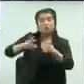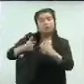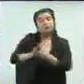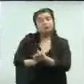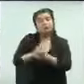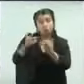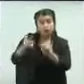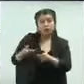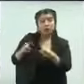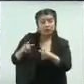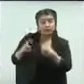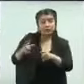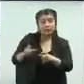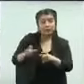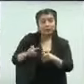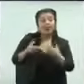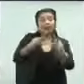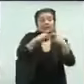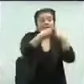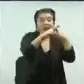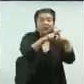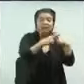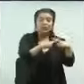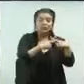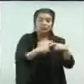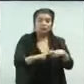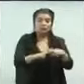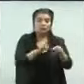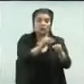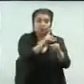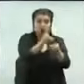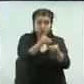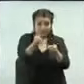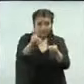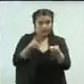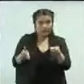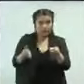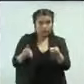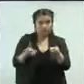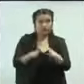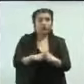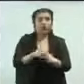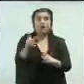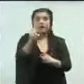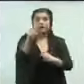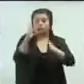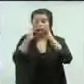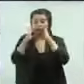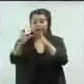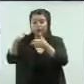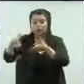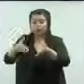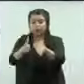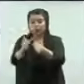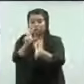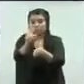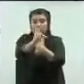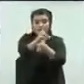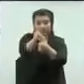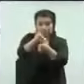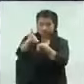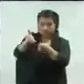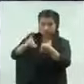la contratación del mantenimiento de manera territorial más que por tramos. Entonces, allí lo que queremos es asegurar de que hay